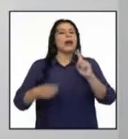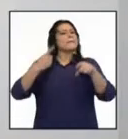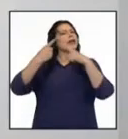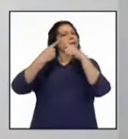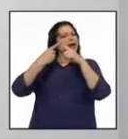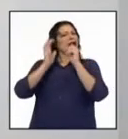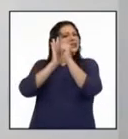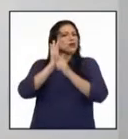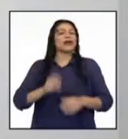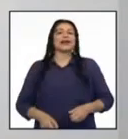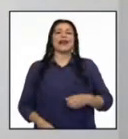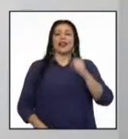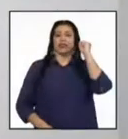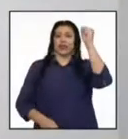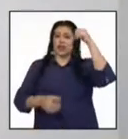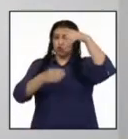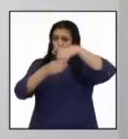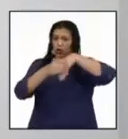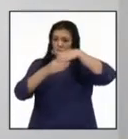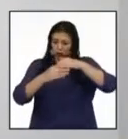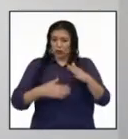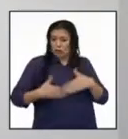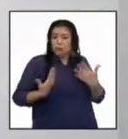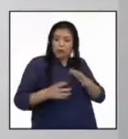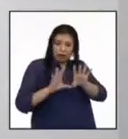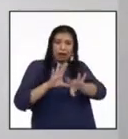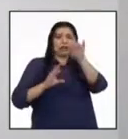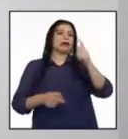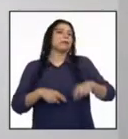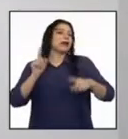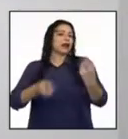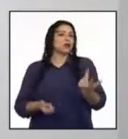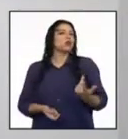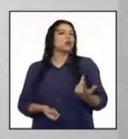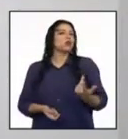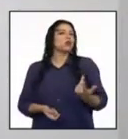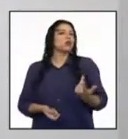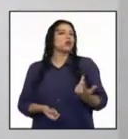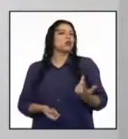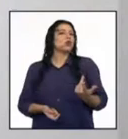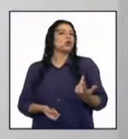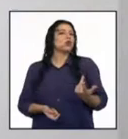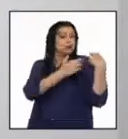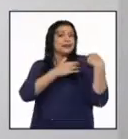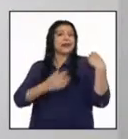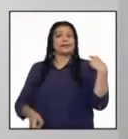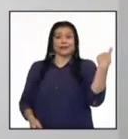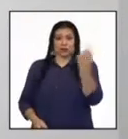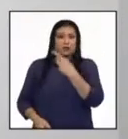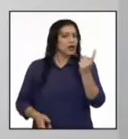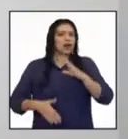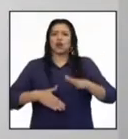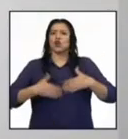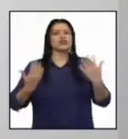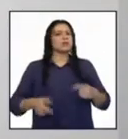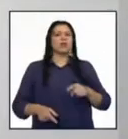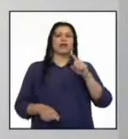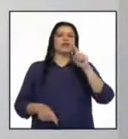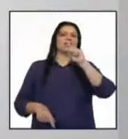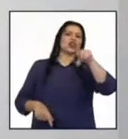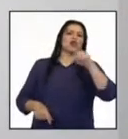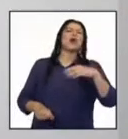el derecho al voto y a ser elegido para un cargo nacional no deberá negarse o restringirse